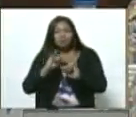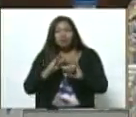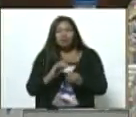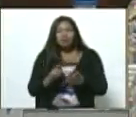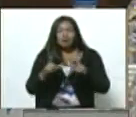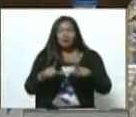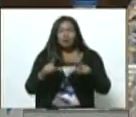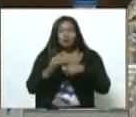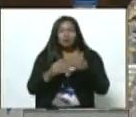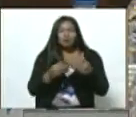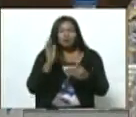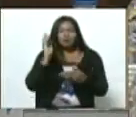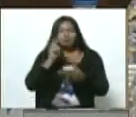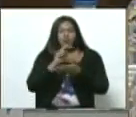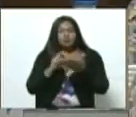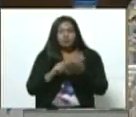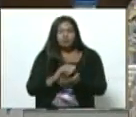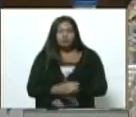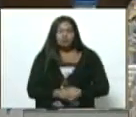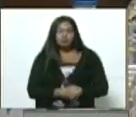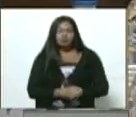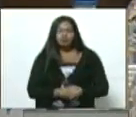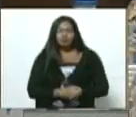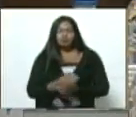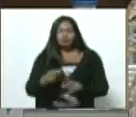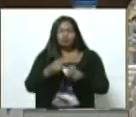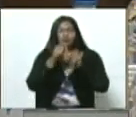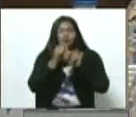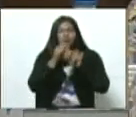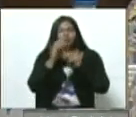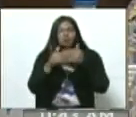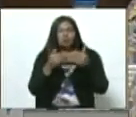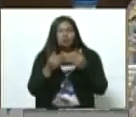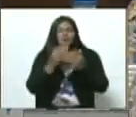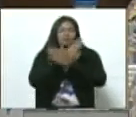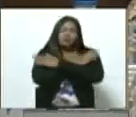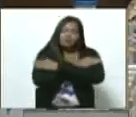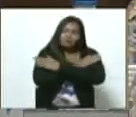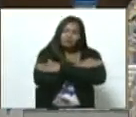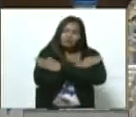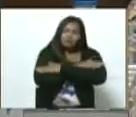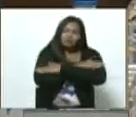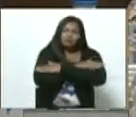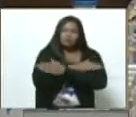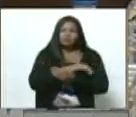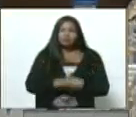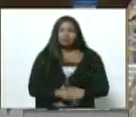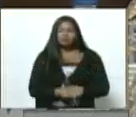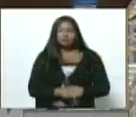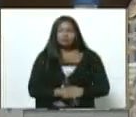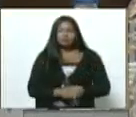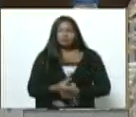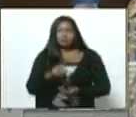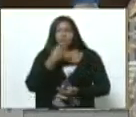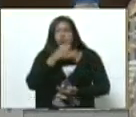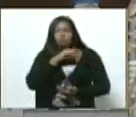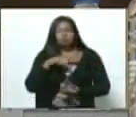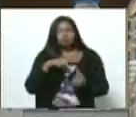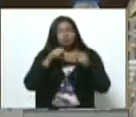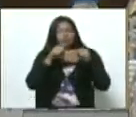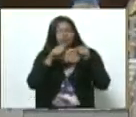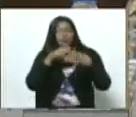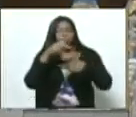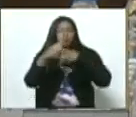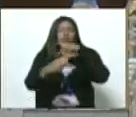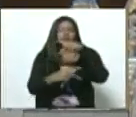de toda la Asamblea Nacional esta selección. Felicitaciones y bueno, seguimos adelante en este proceso,